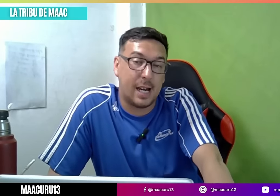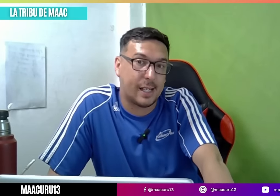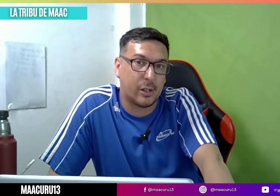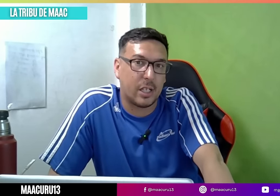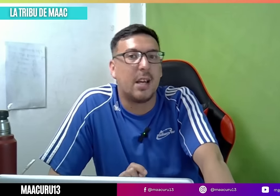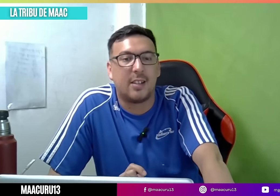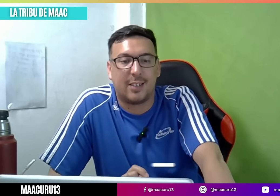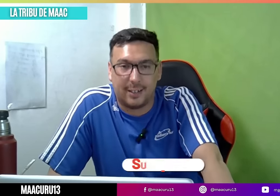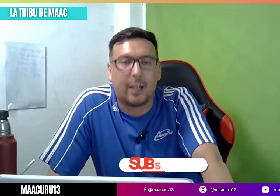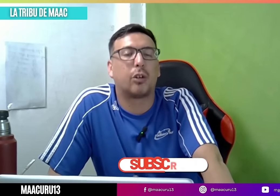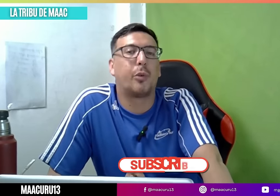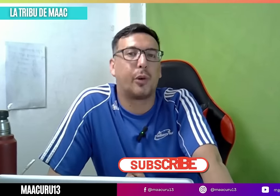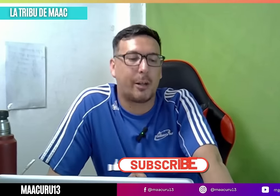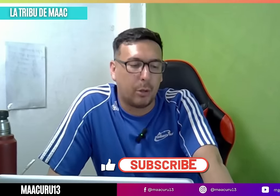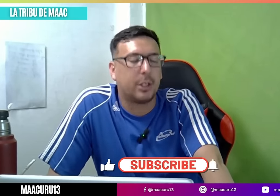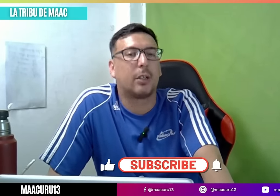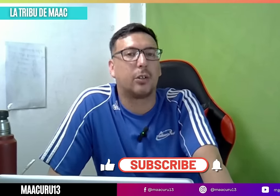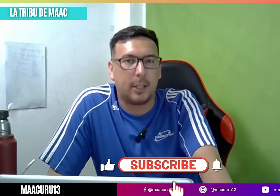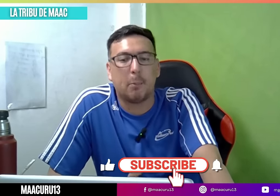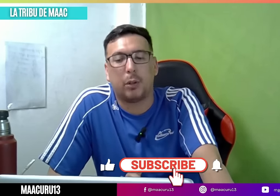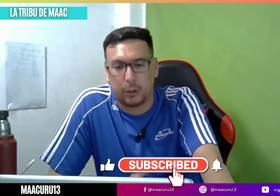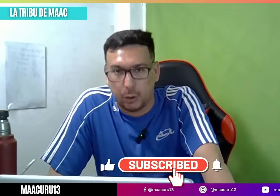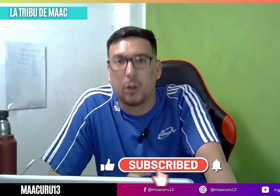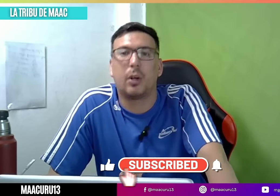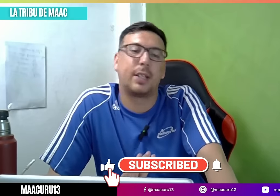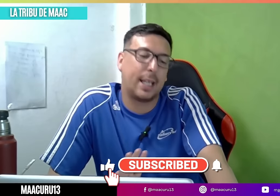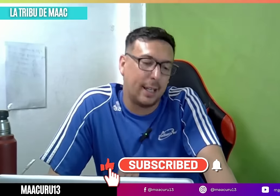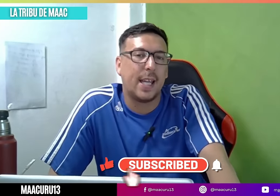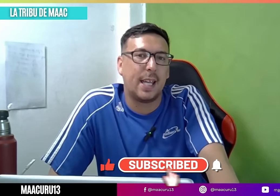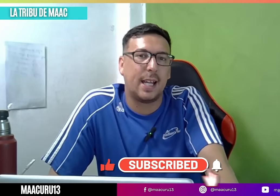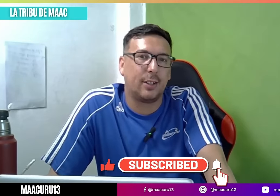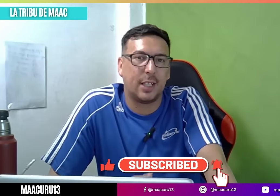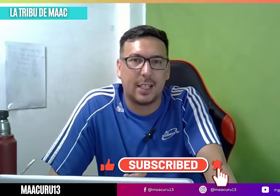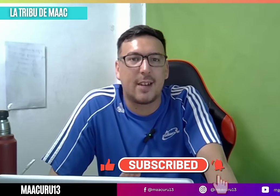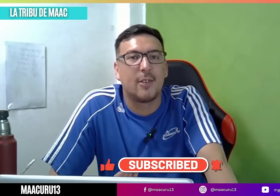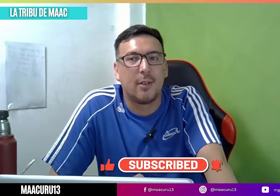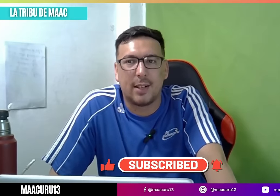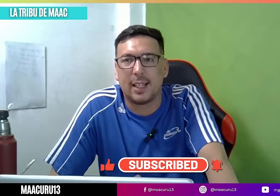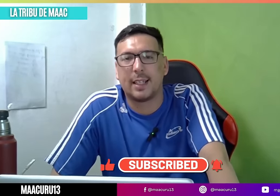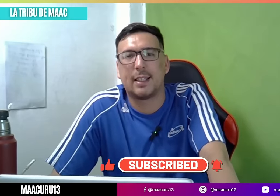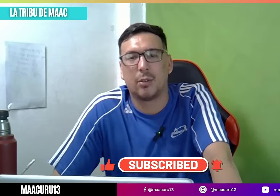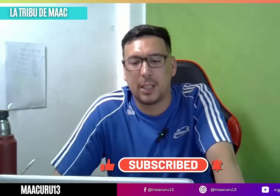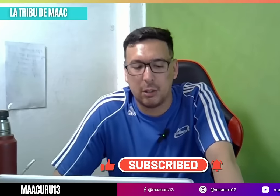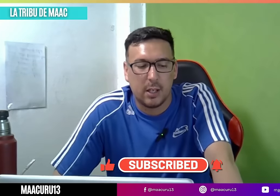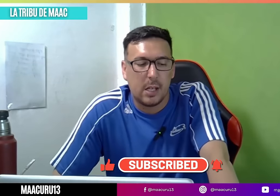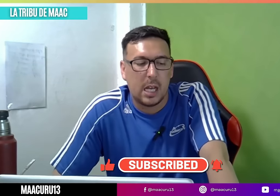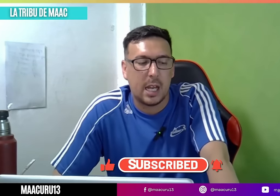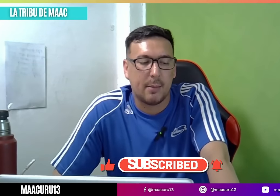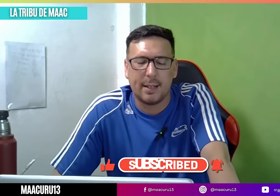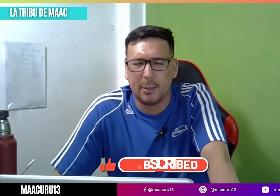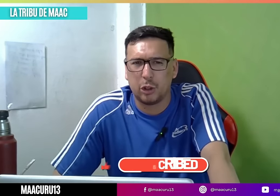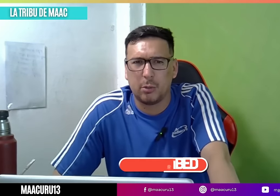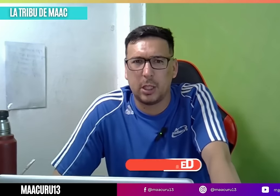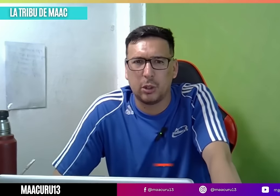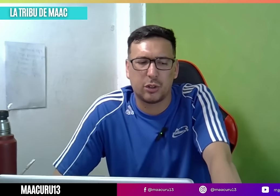a recorrer Santiago como corresponde, con tiempo y todo, así que Costanera no va a faltar en esos videos. Van a